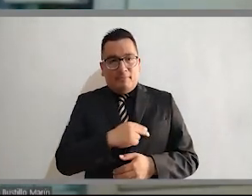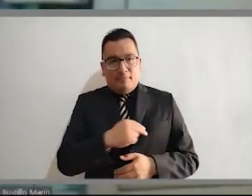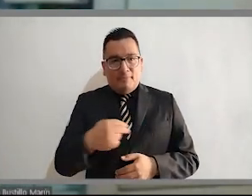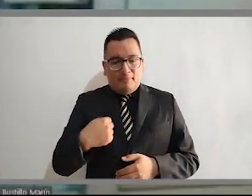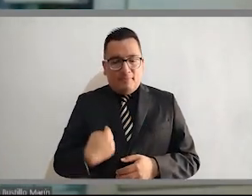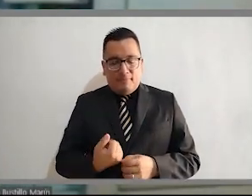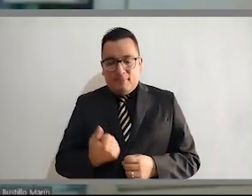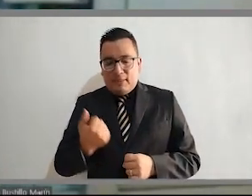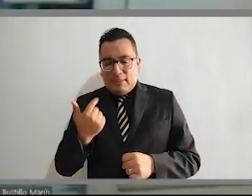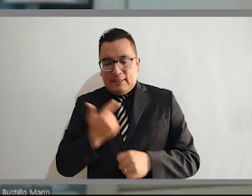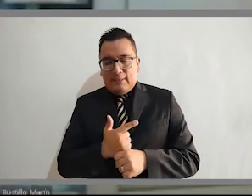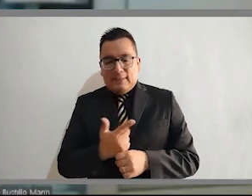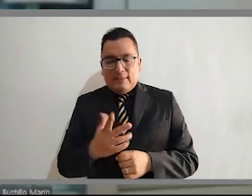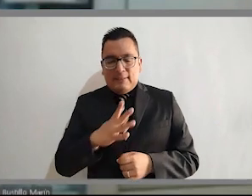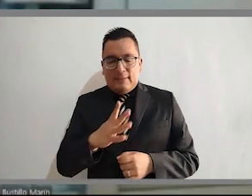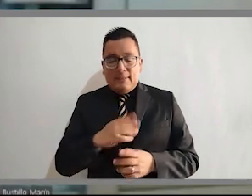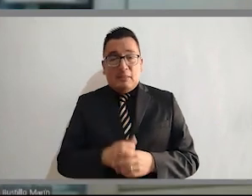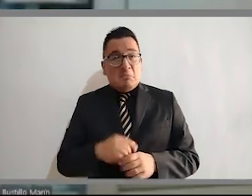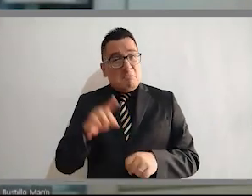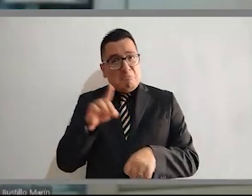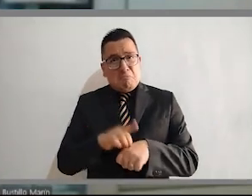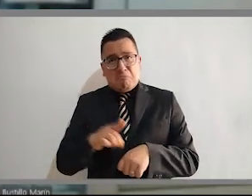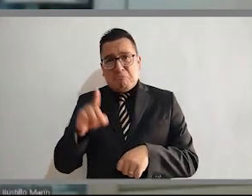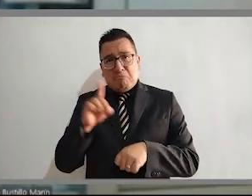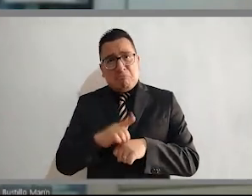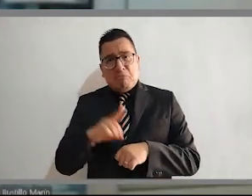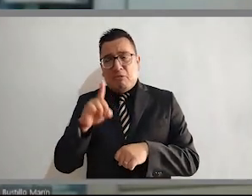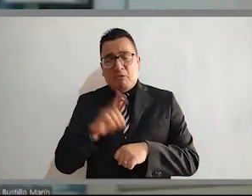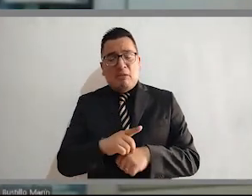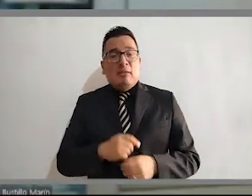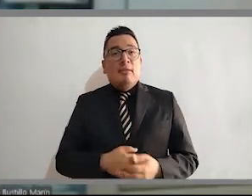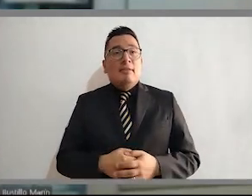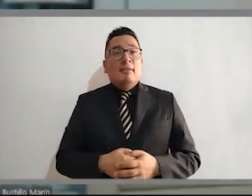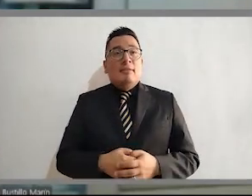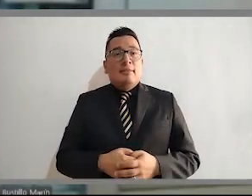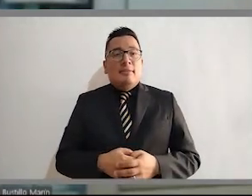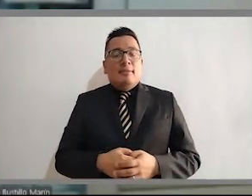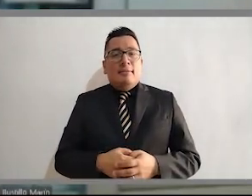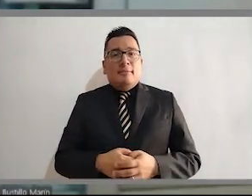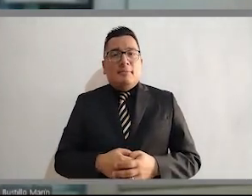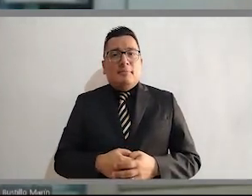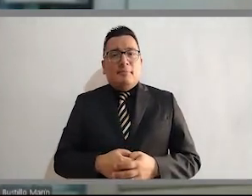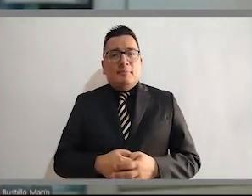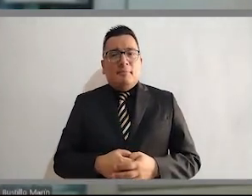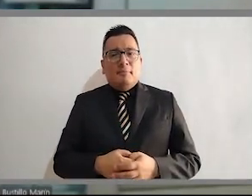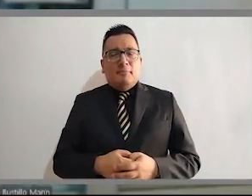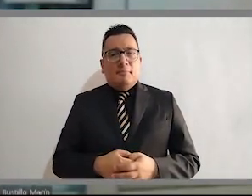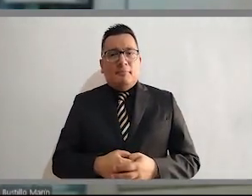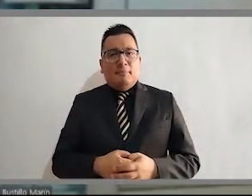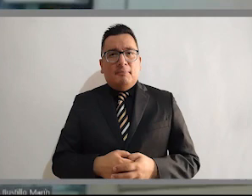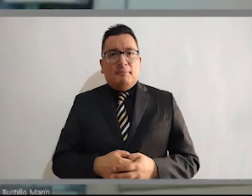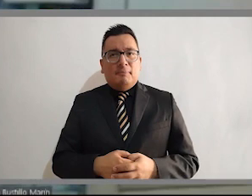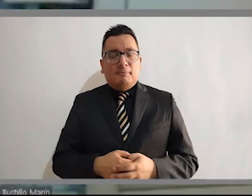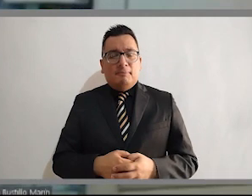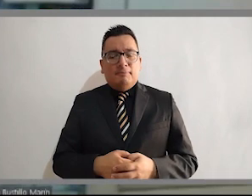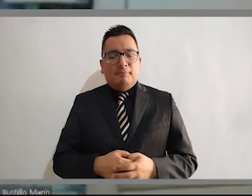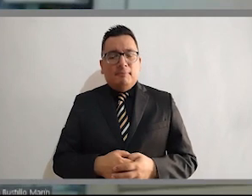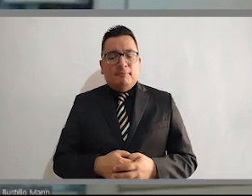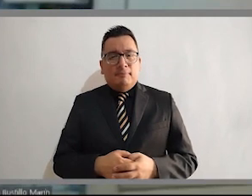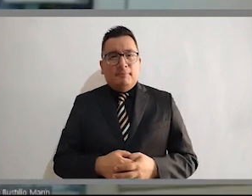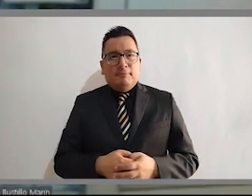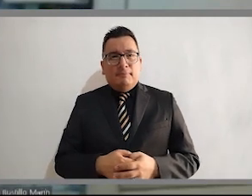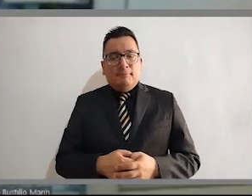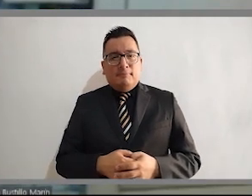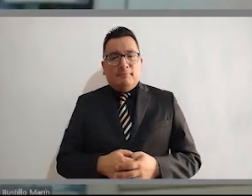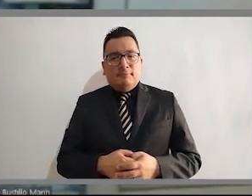esa violencia se da cotidianamente todos los días dentro de los órganos públicos.